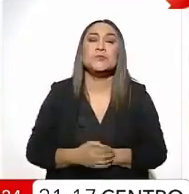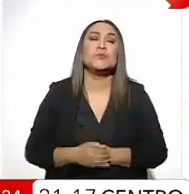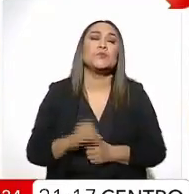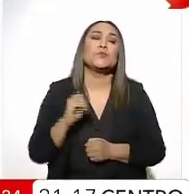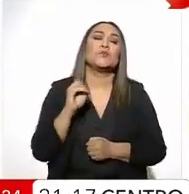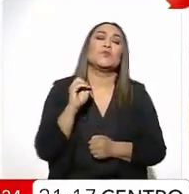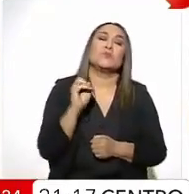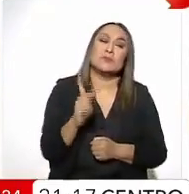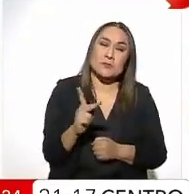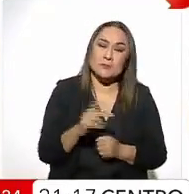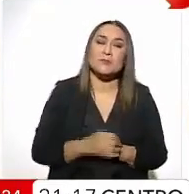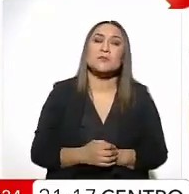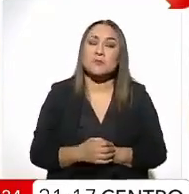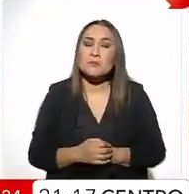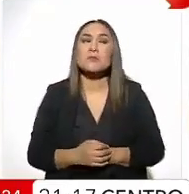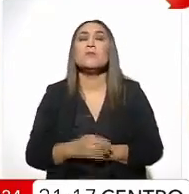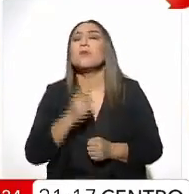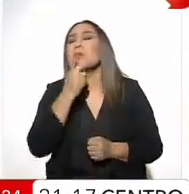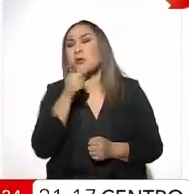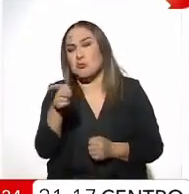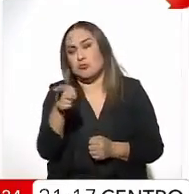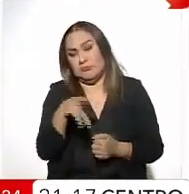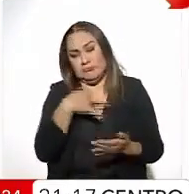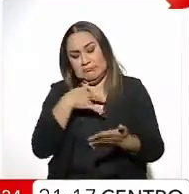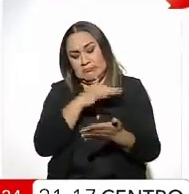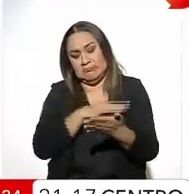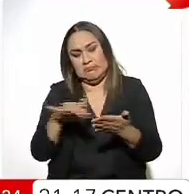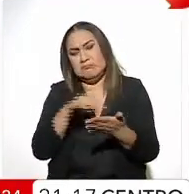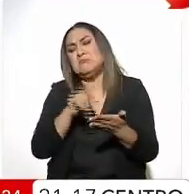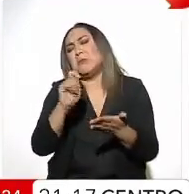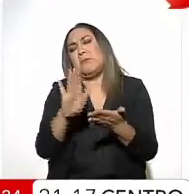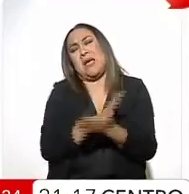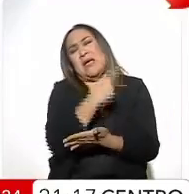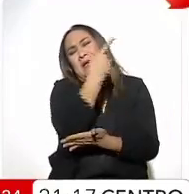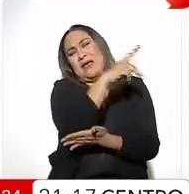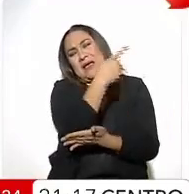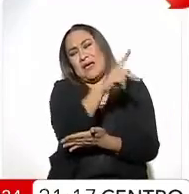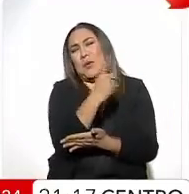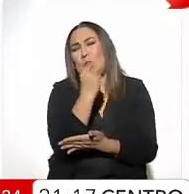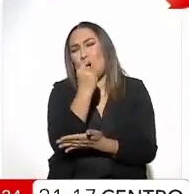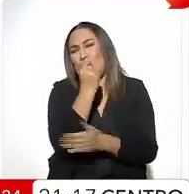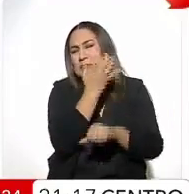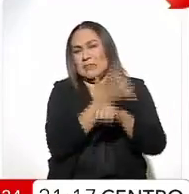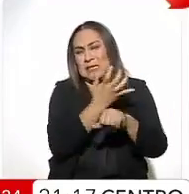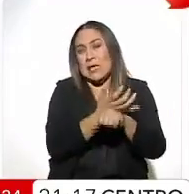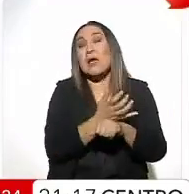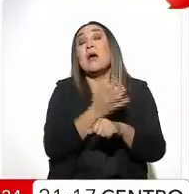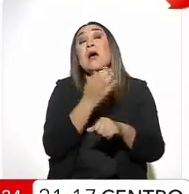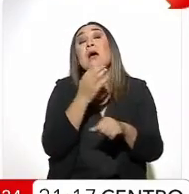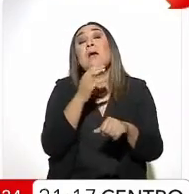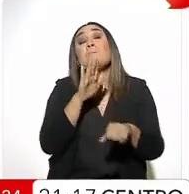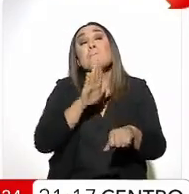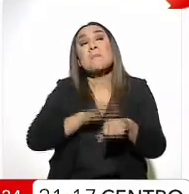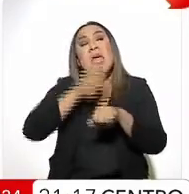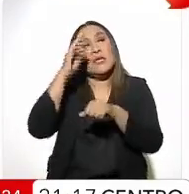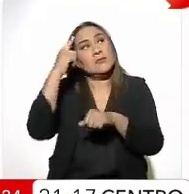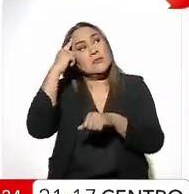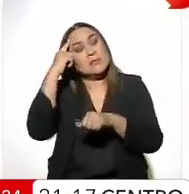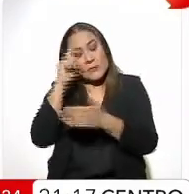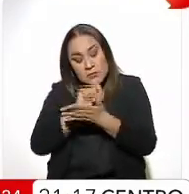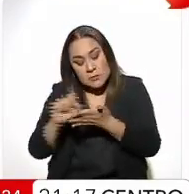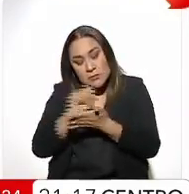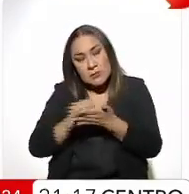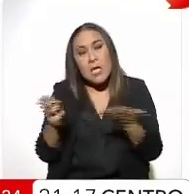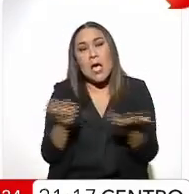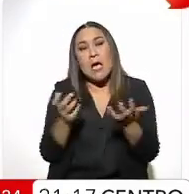no tendría que ver con las agencias, de acuerdo a su interpretación, tendría más que ver con la estrategia de defensa de los abogados